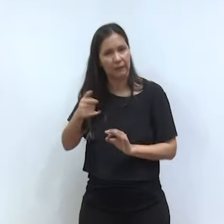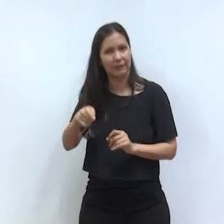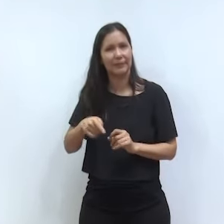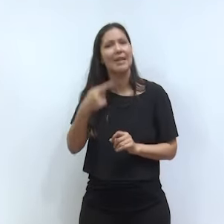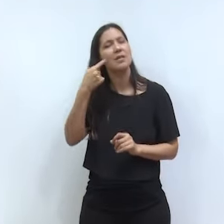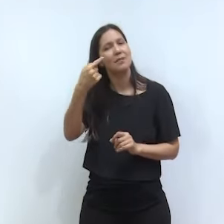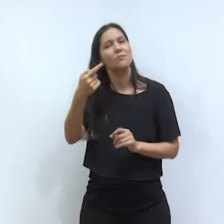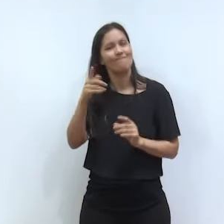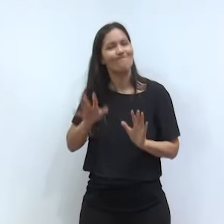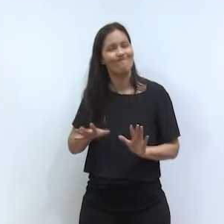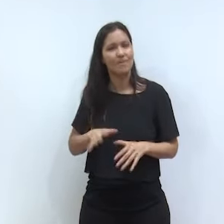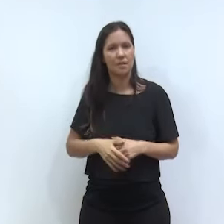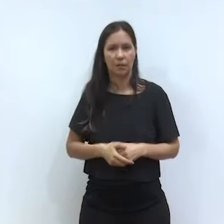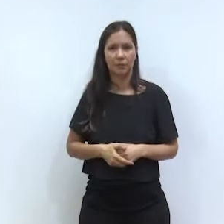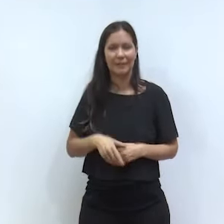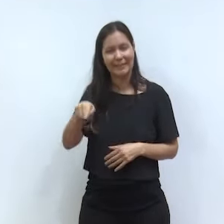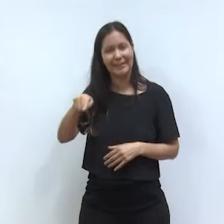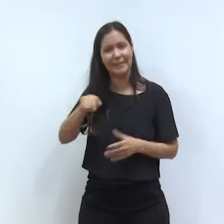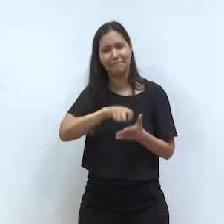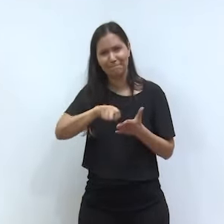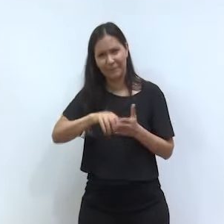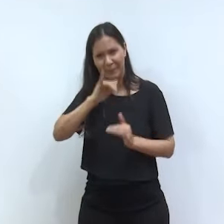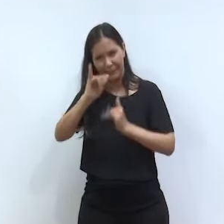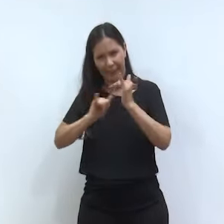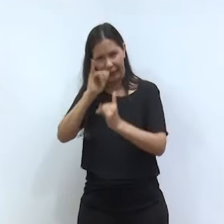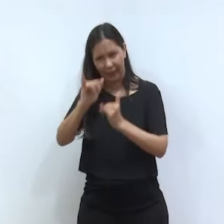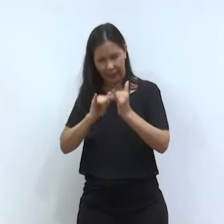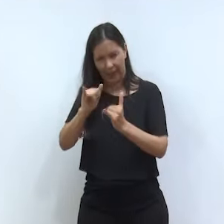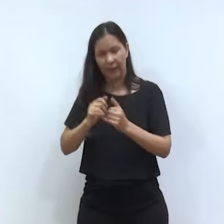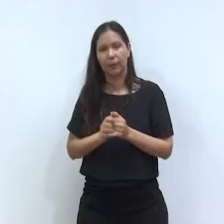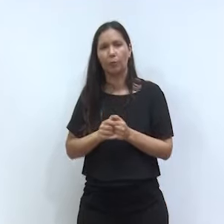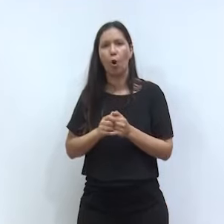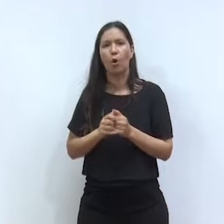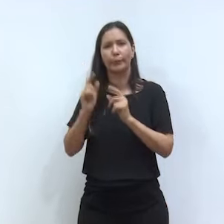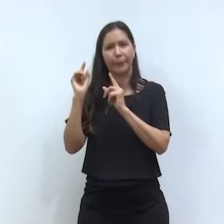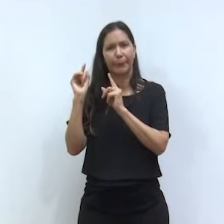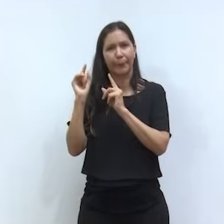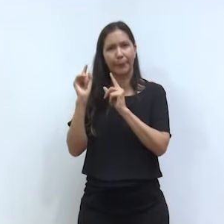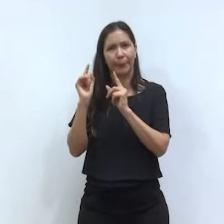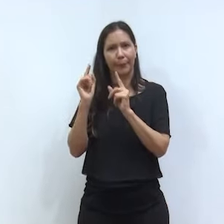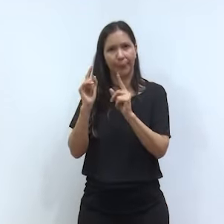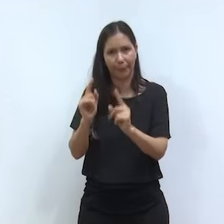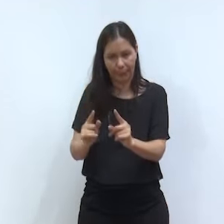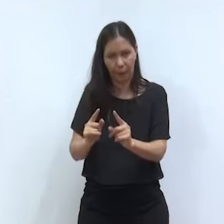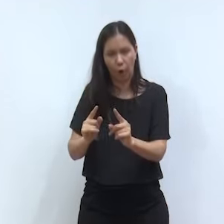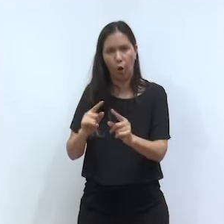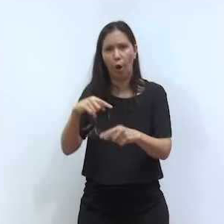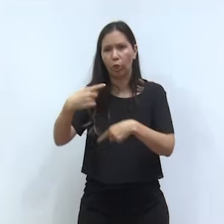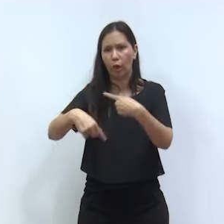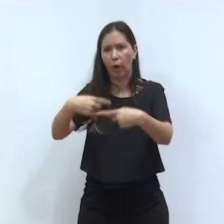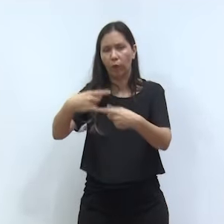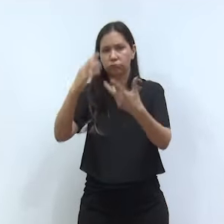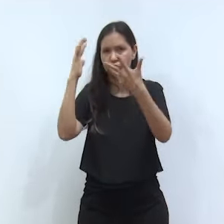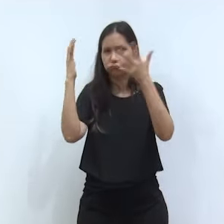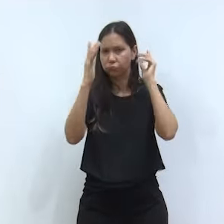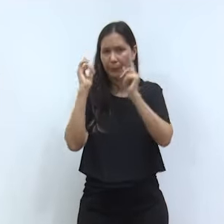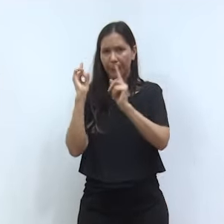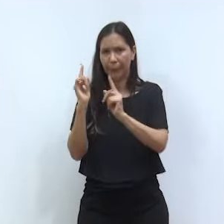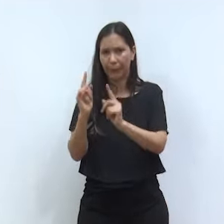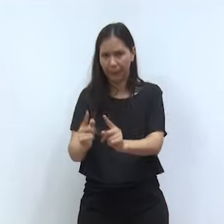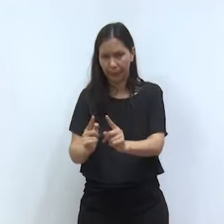eh explic esta perduración esta Esperanza porque